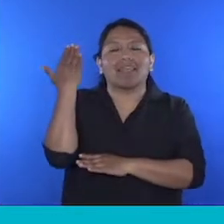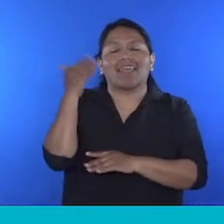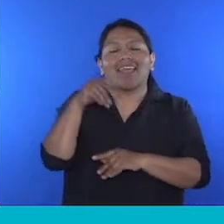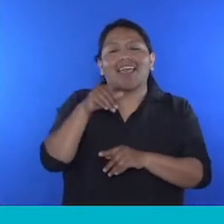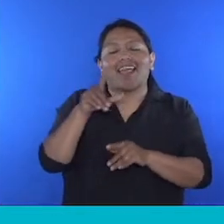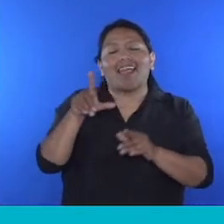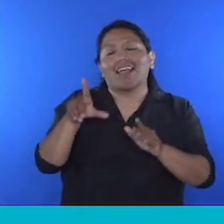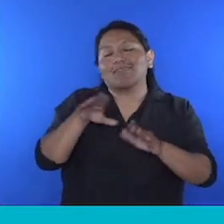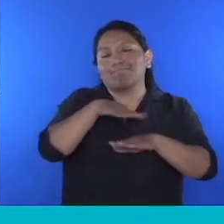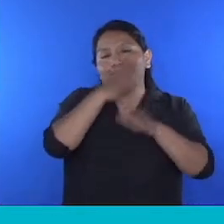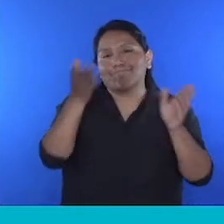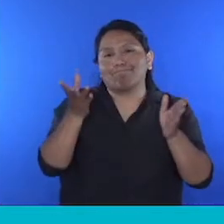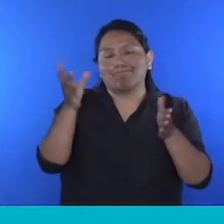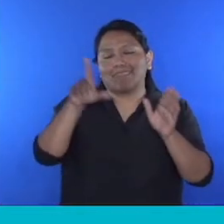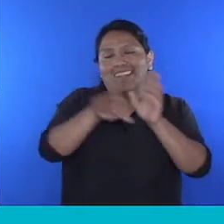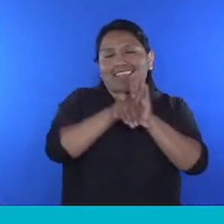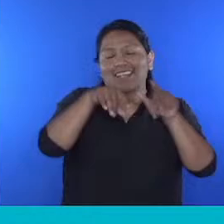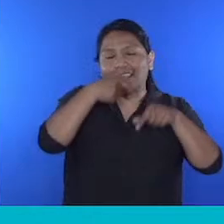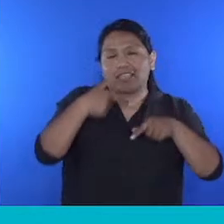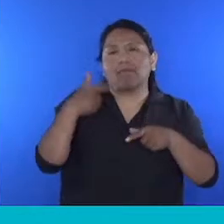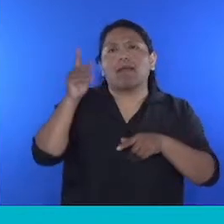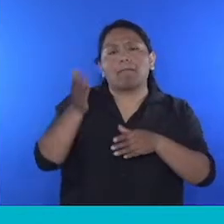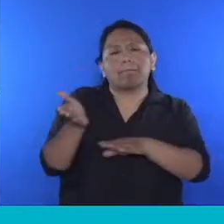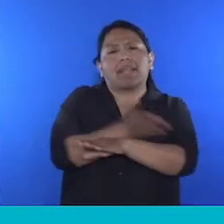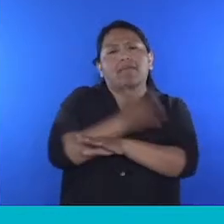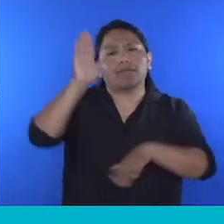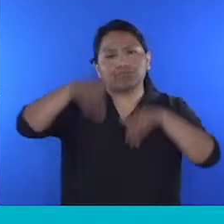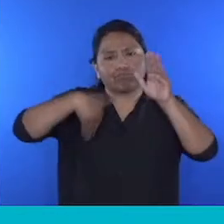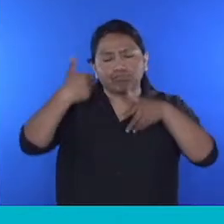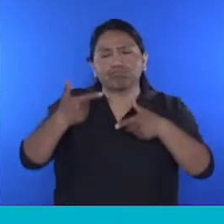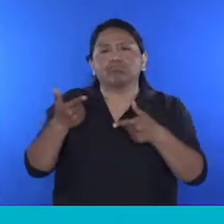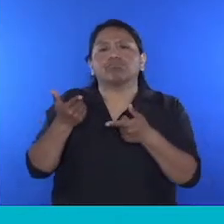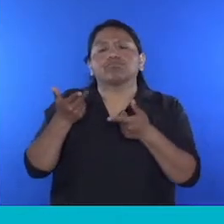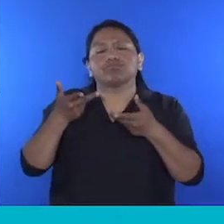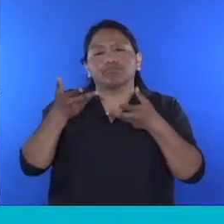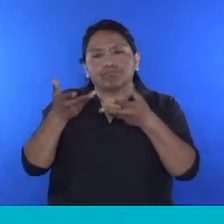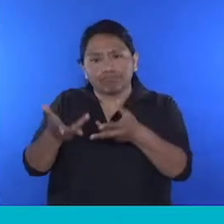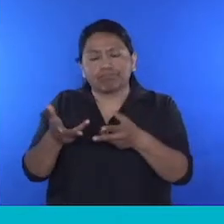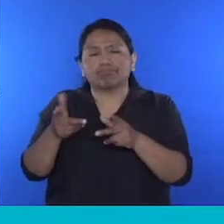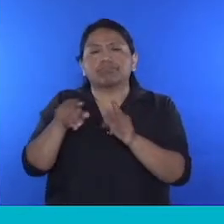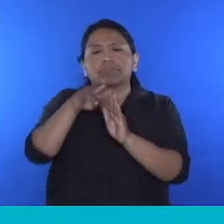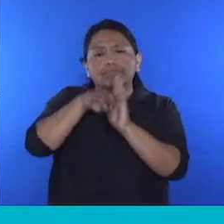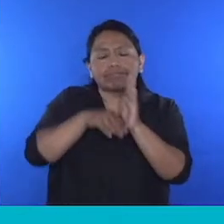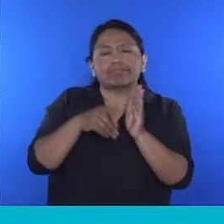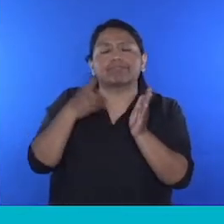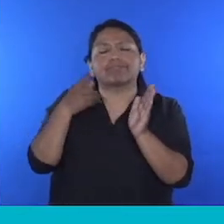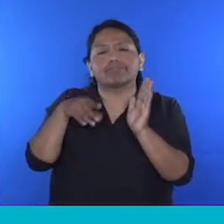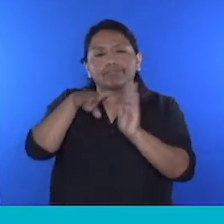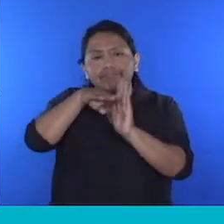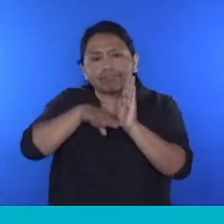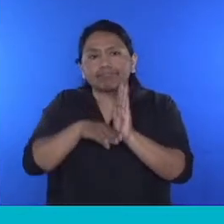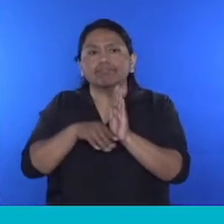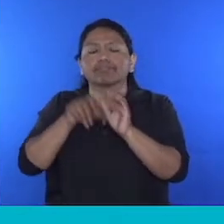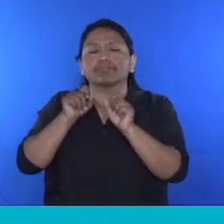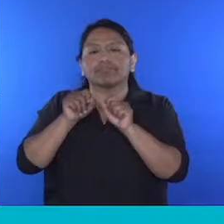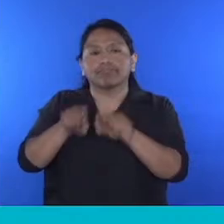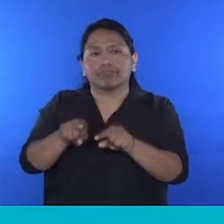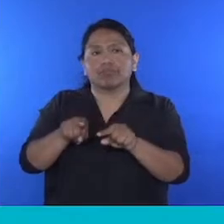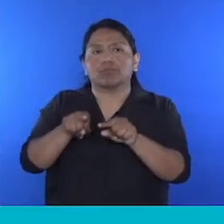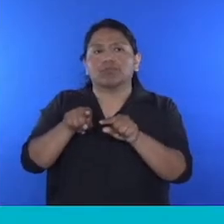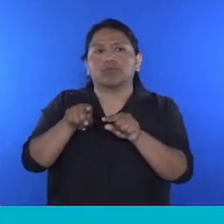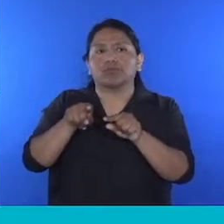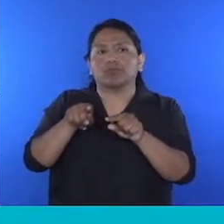Legislativa previa que la había convocado, estableciendo sus alcances, estableciendo sus limitaciones y estableciendo